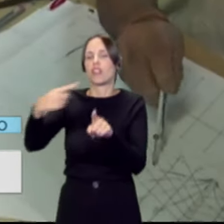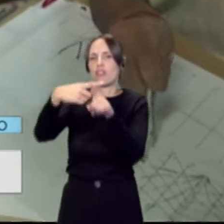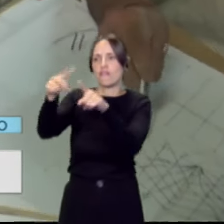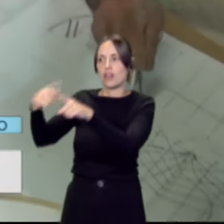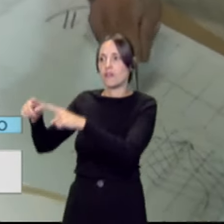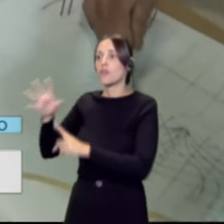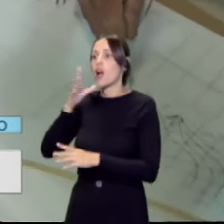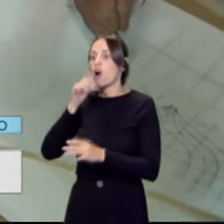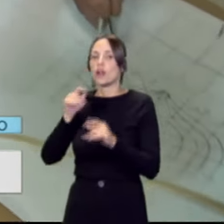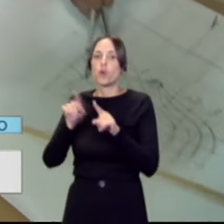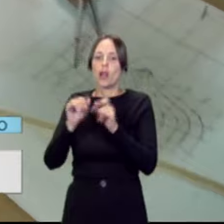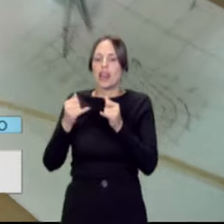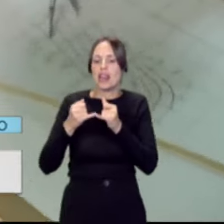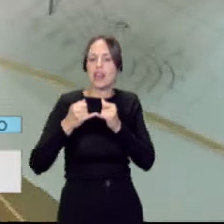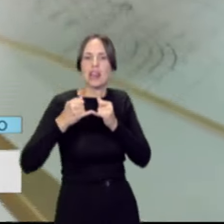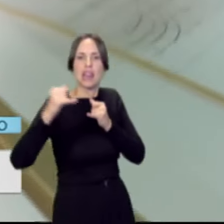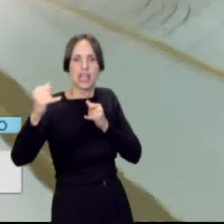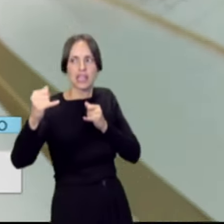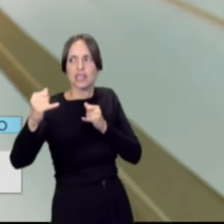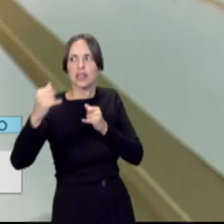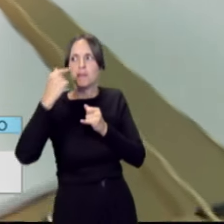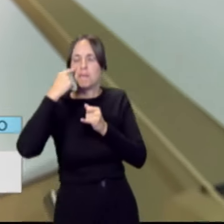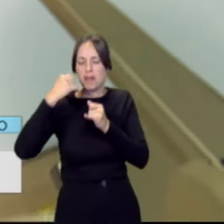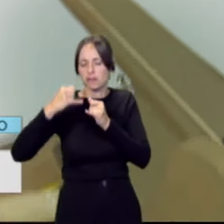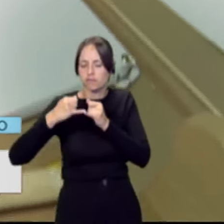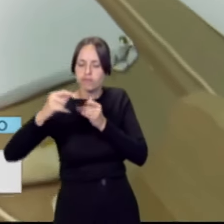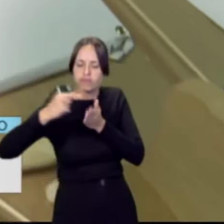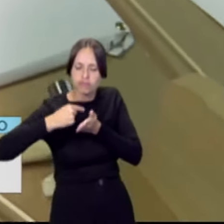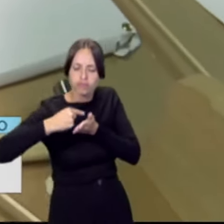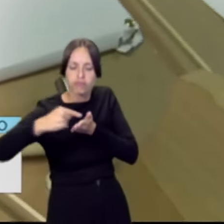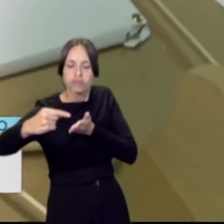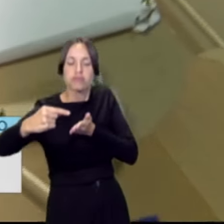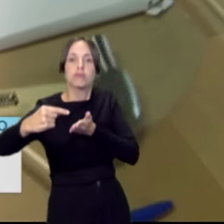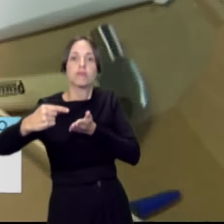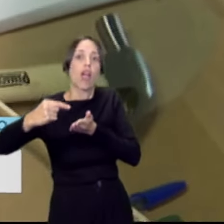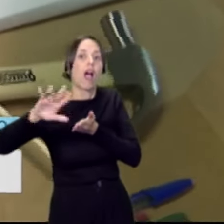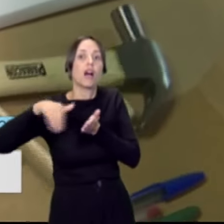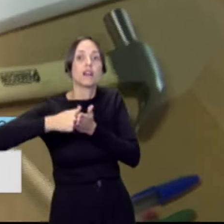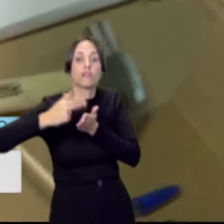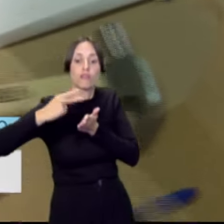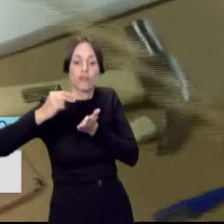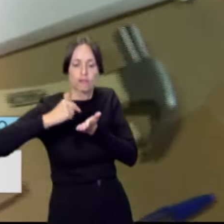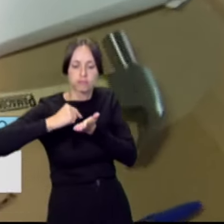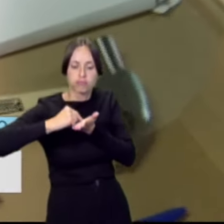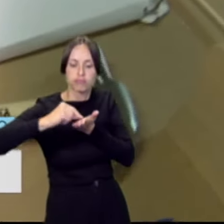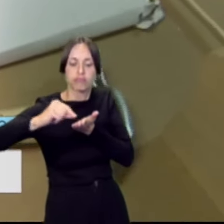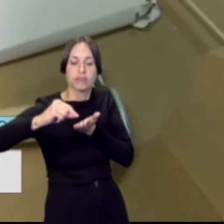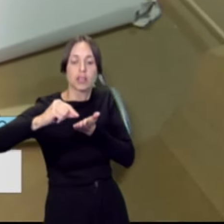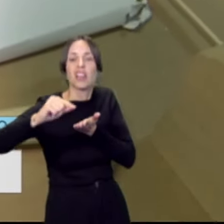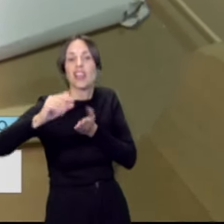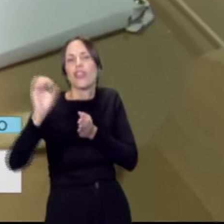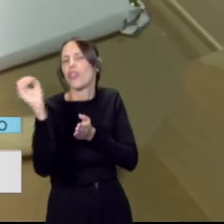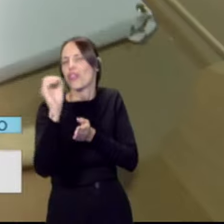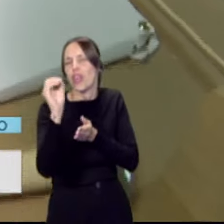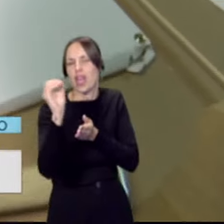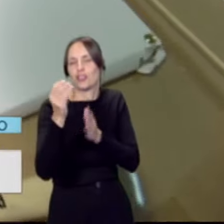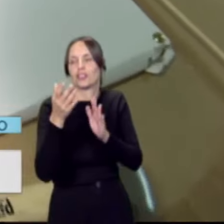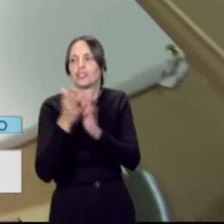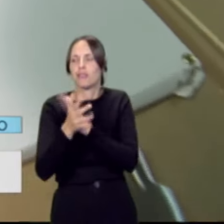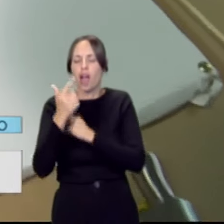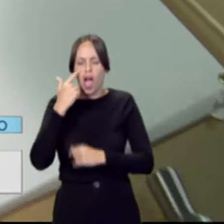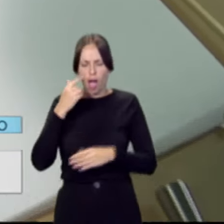es las líneas de astilla, que sería, vemos aquí cómo está el trazo. Están terminando este trazo y ahí lo que han hecho es empezar un trazo desde cero, ¿no? Viendo, comprendiendo